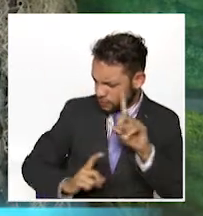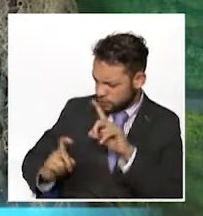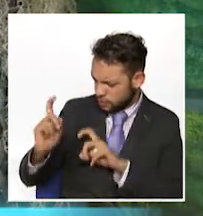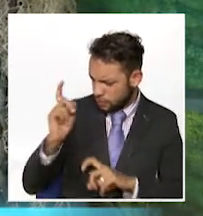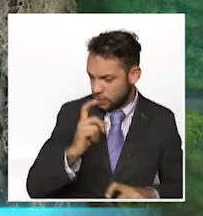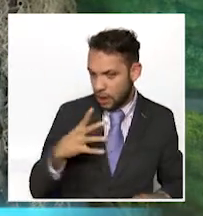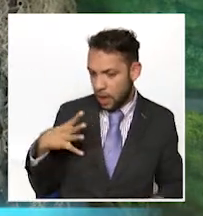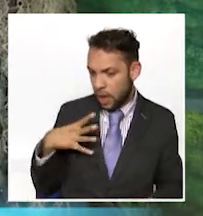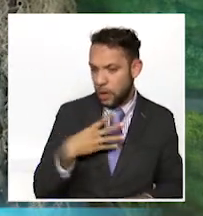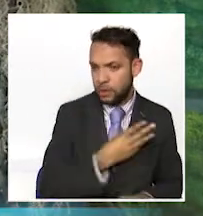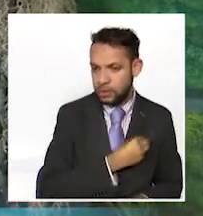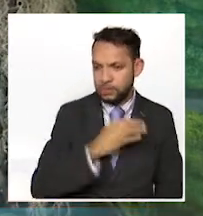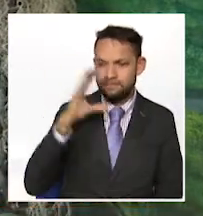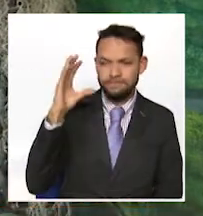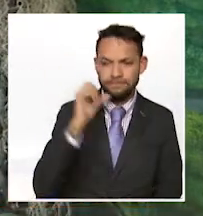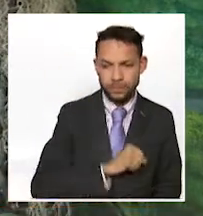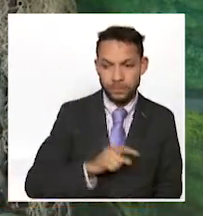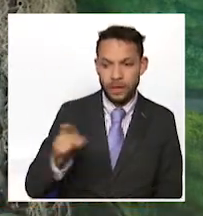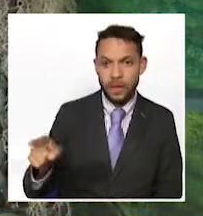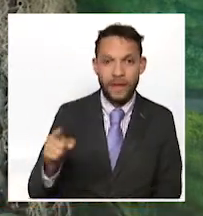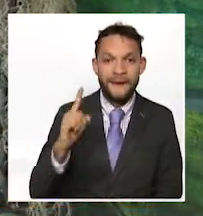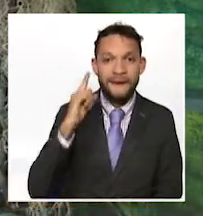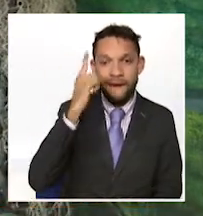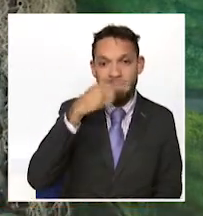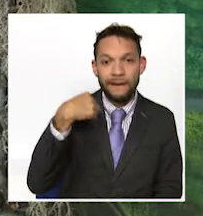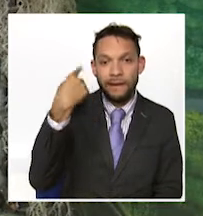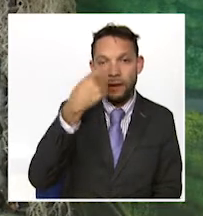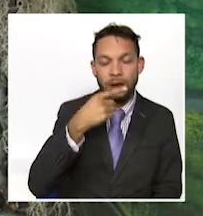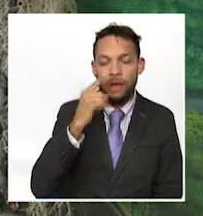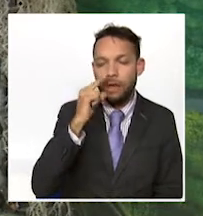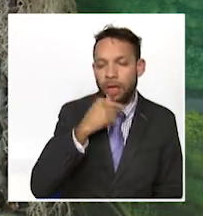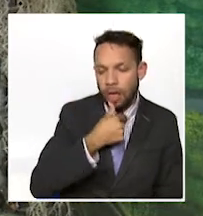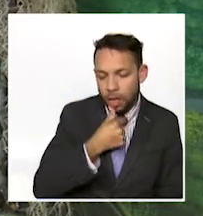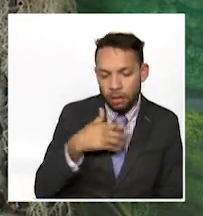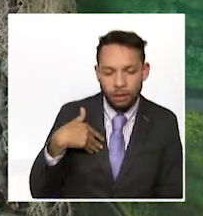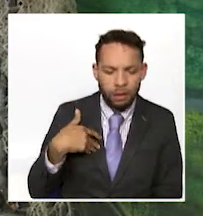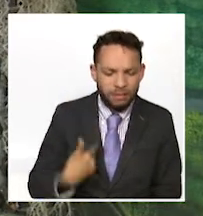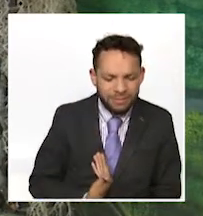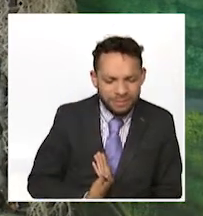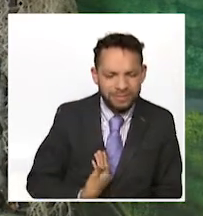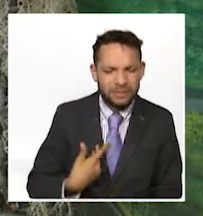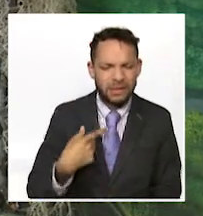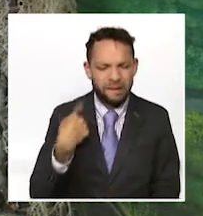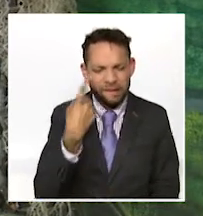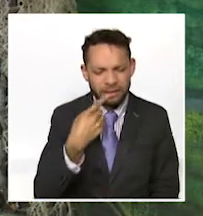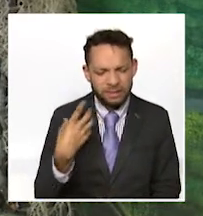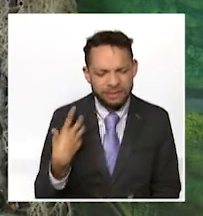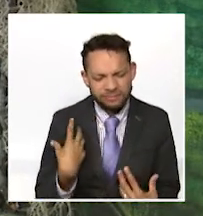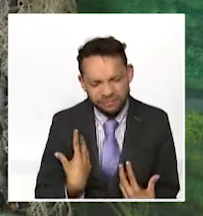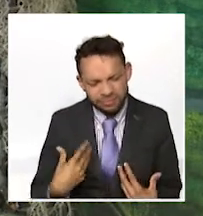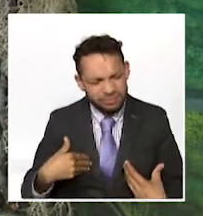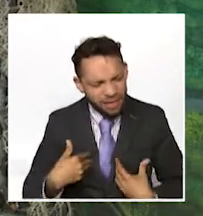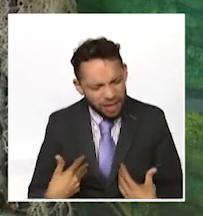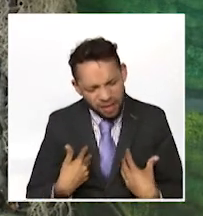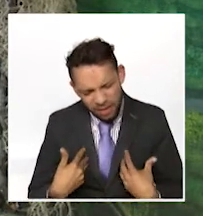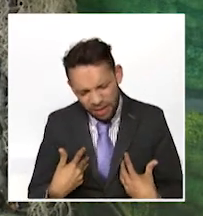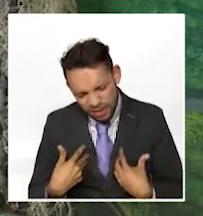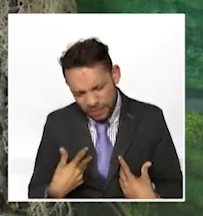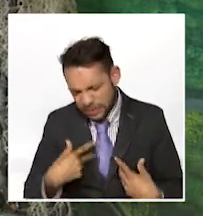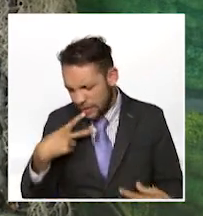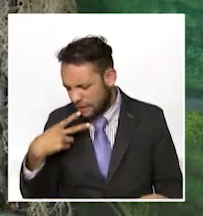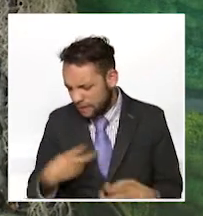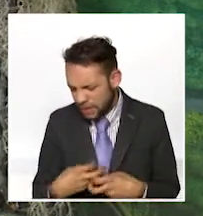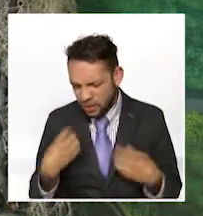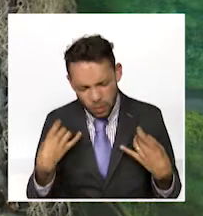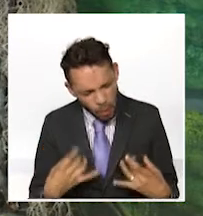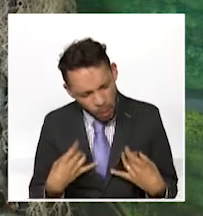nosotros lo evidenciamos por su, como decía el doctor David, por su alteración en la cara, en la actitud, en lo que refiere el